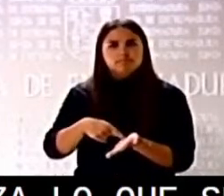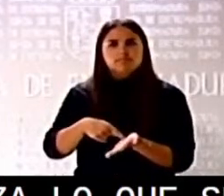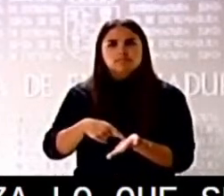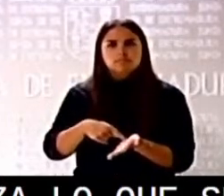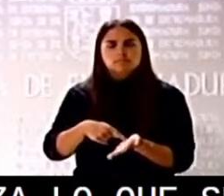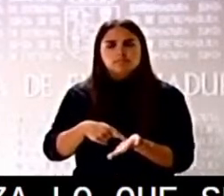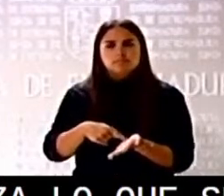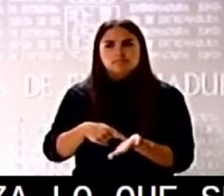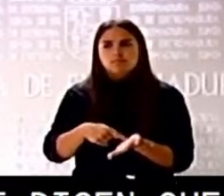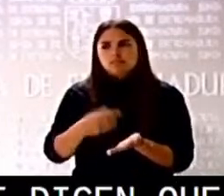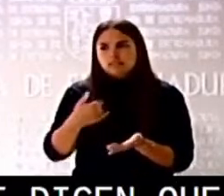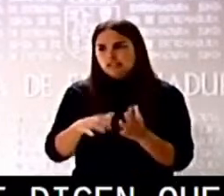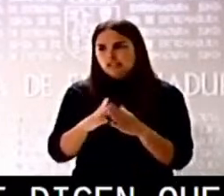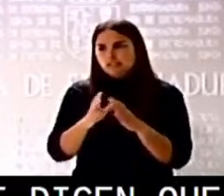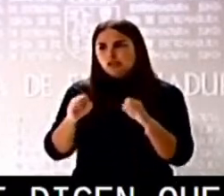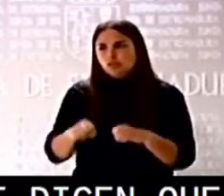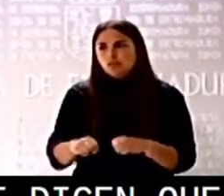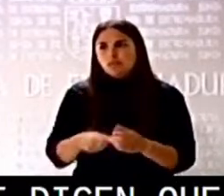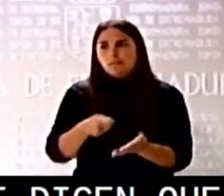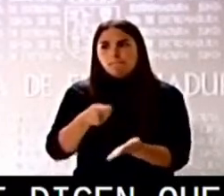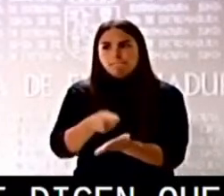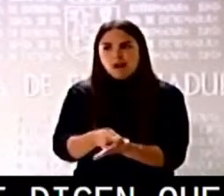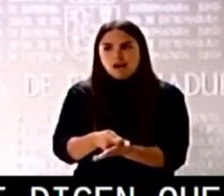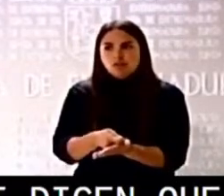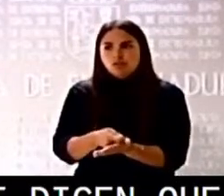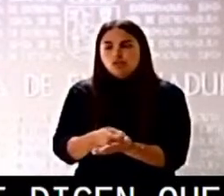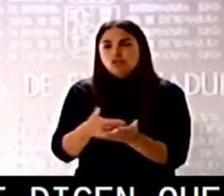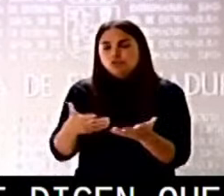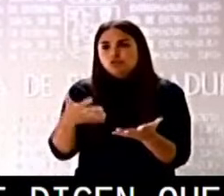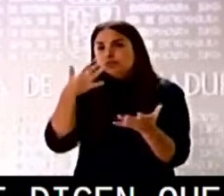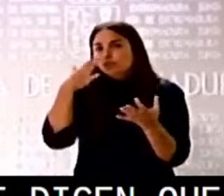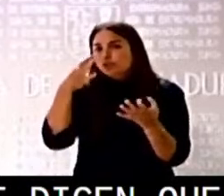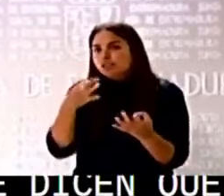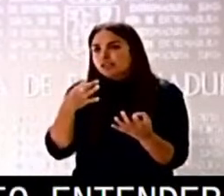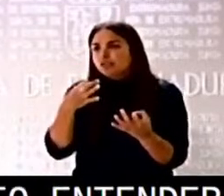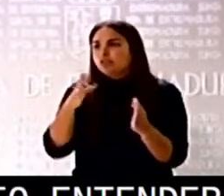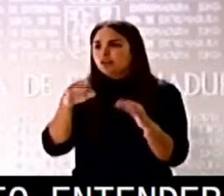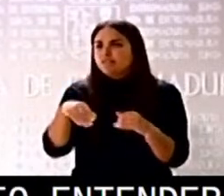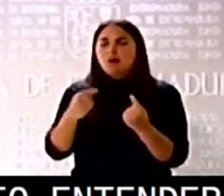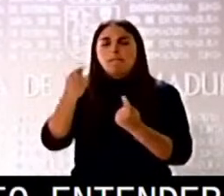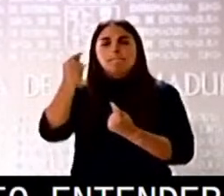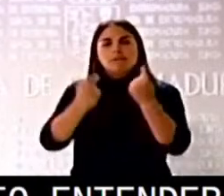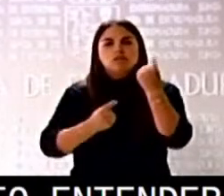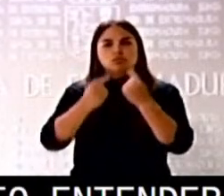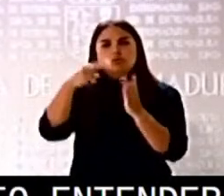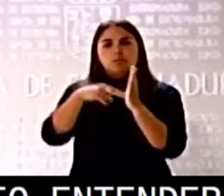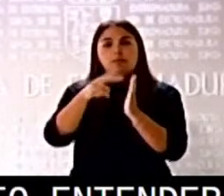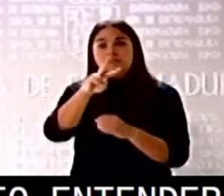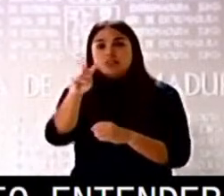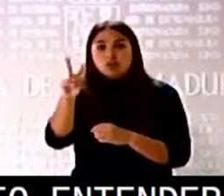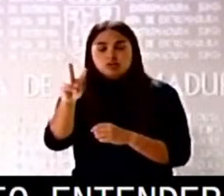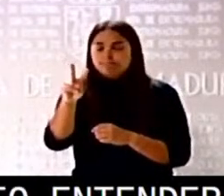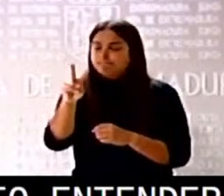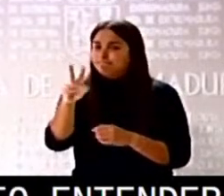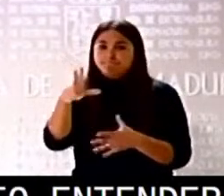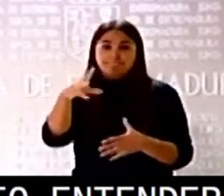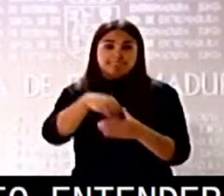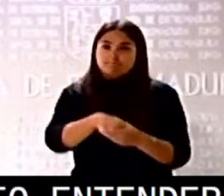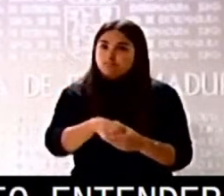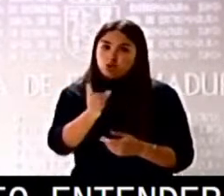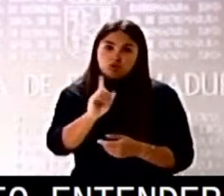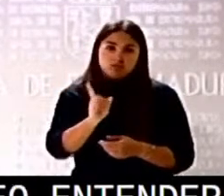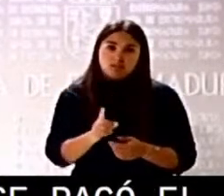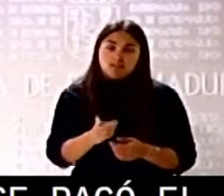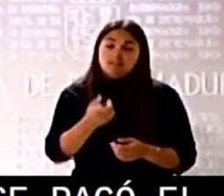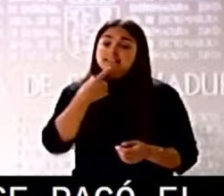que se había acordado el pago como tal, y creo entender que en los presupuestos de 2022 no va ese pago,